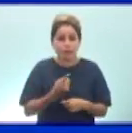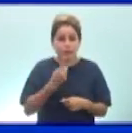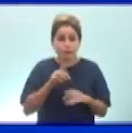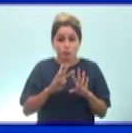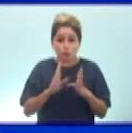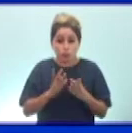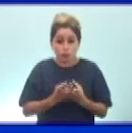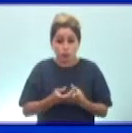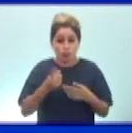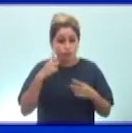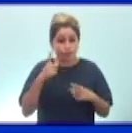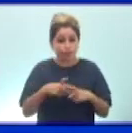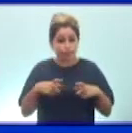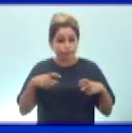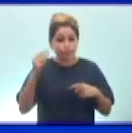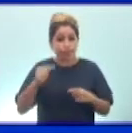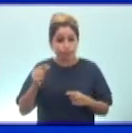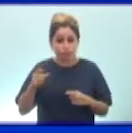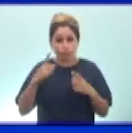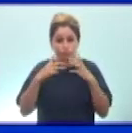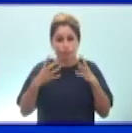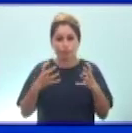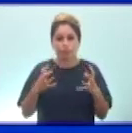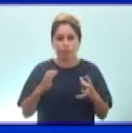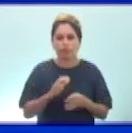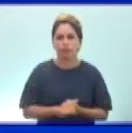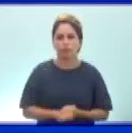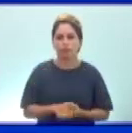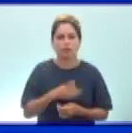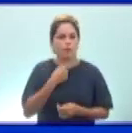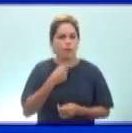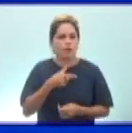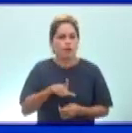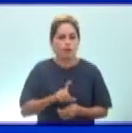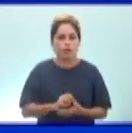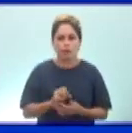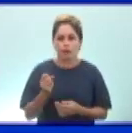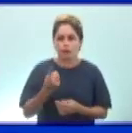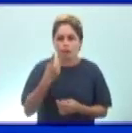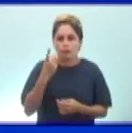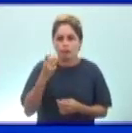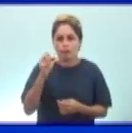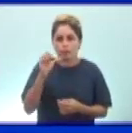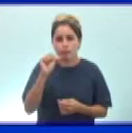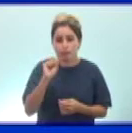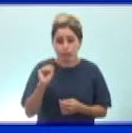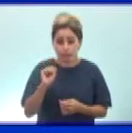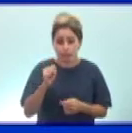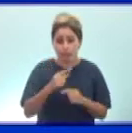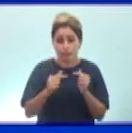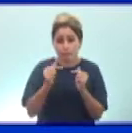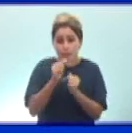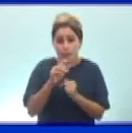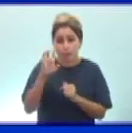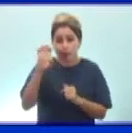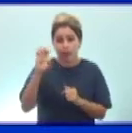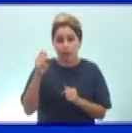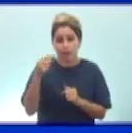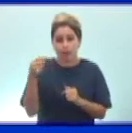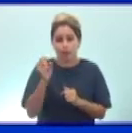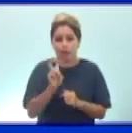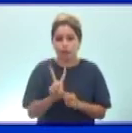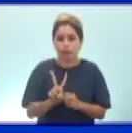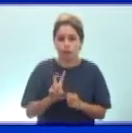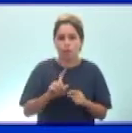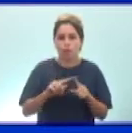Hund. Además, por ejemplo, en el primer subnivel S, el máximo de electrones es 2. Por eso, el tipo de orbital S que